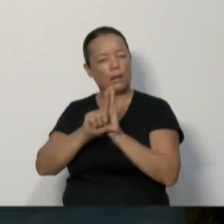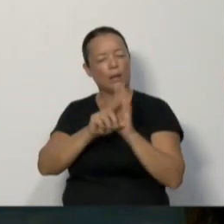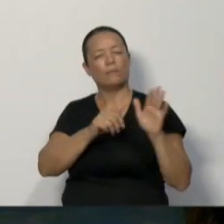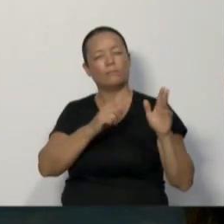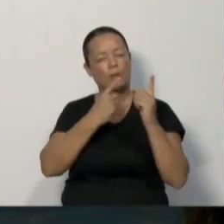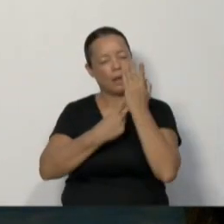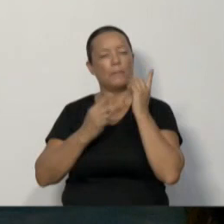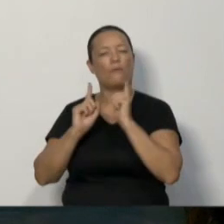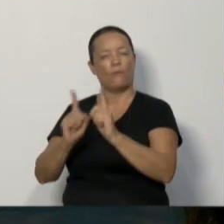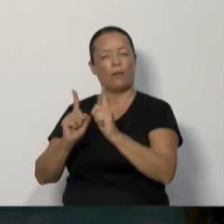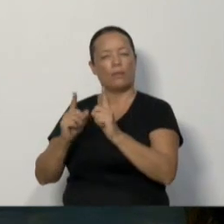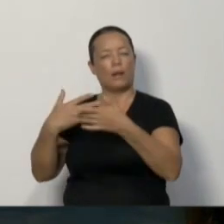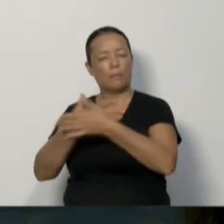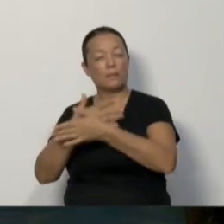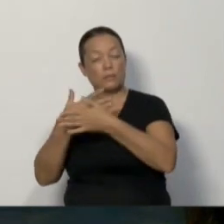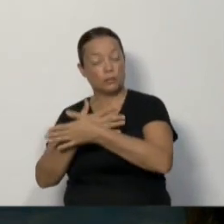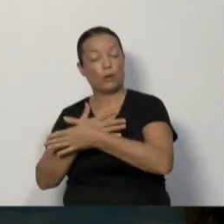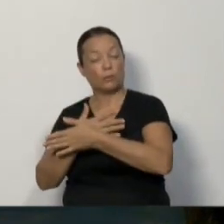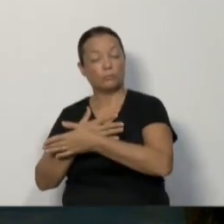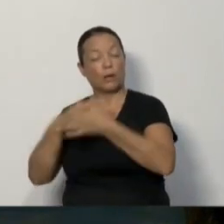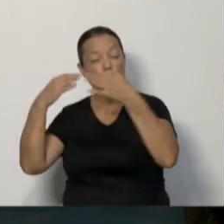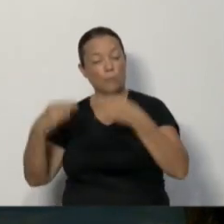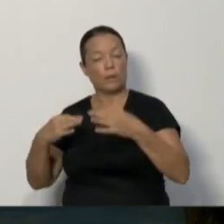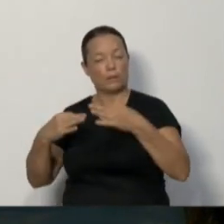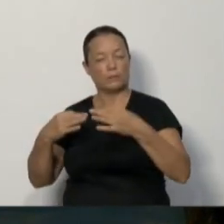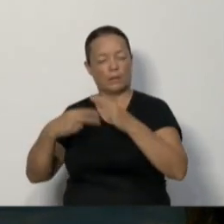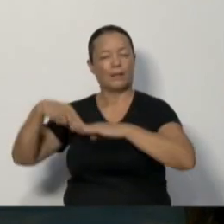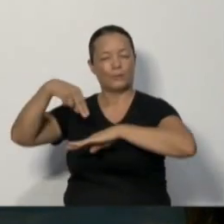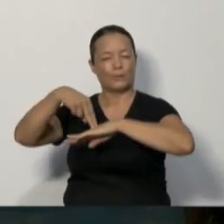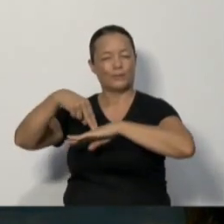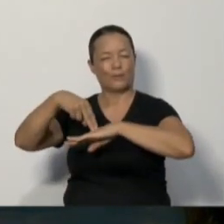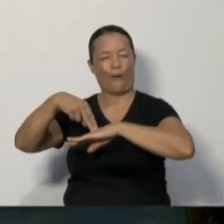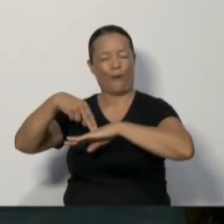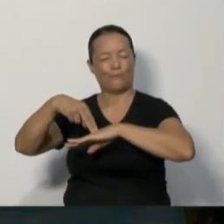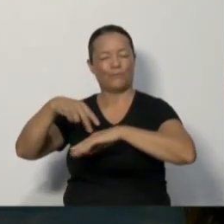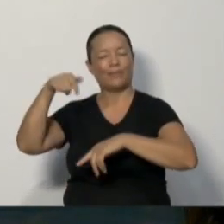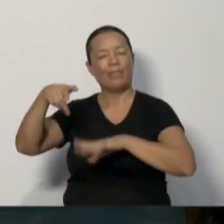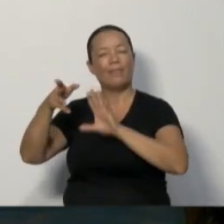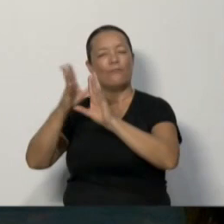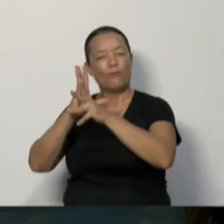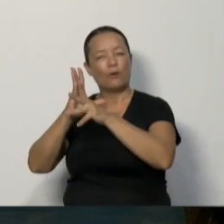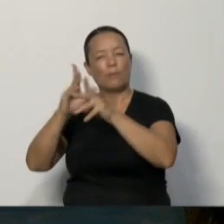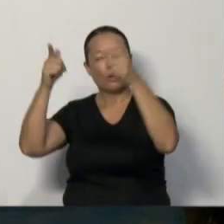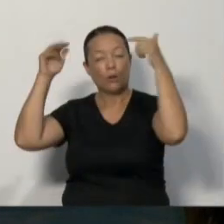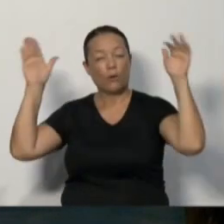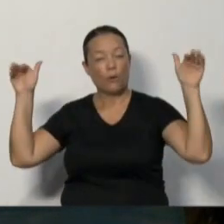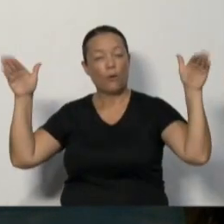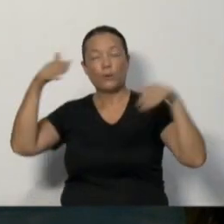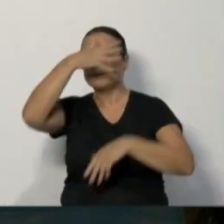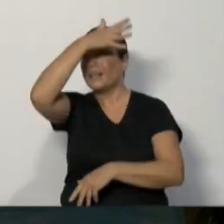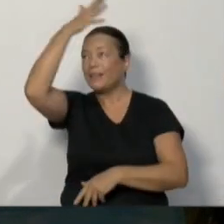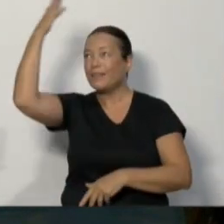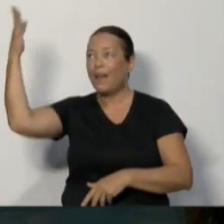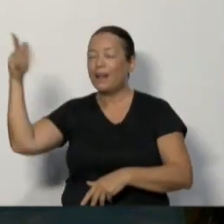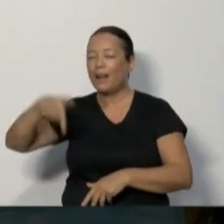profetas que por la pasión debía llegar a la gloria de la resurrección. Por eso, con los coros celestiales te